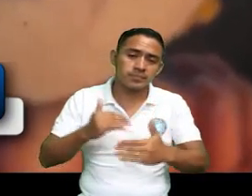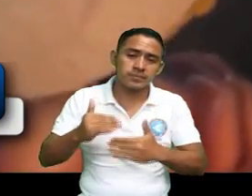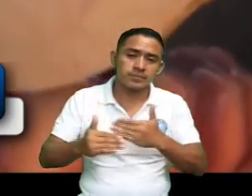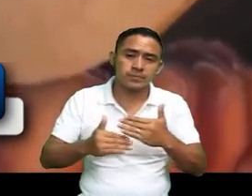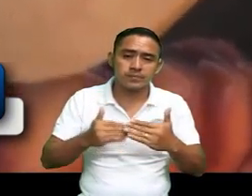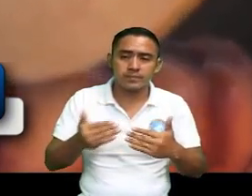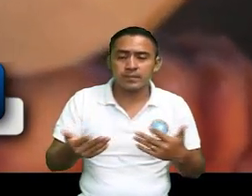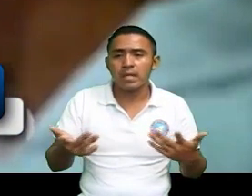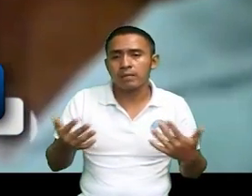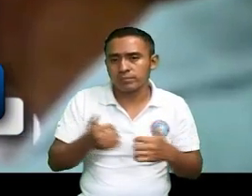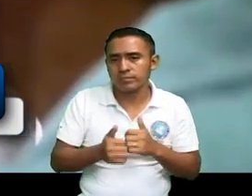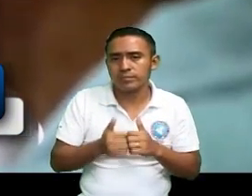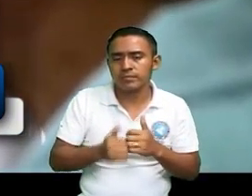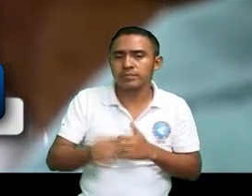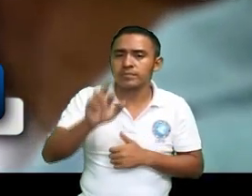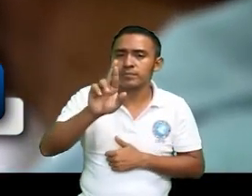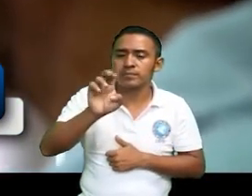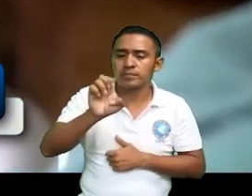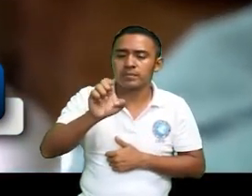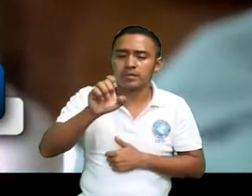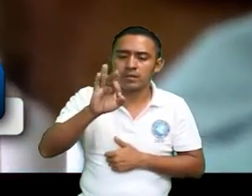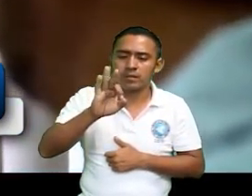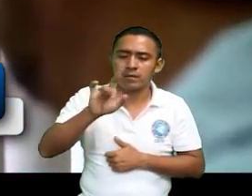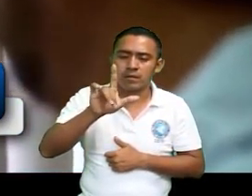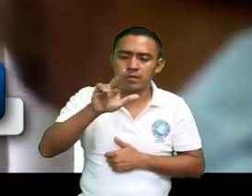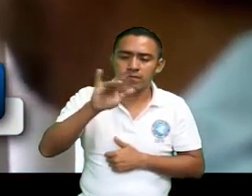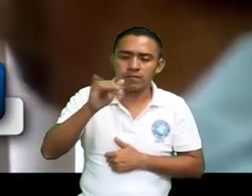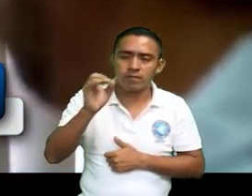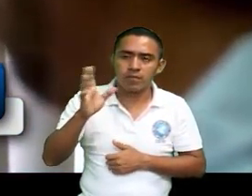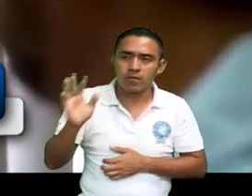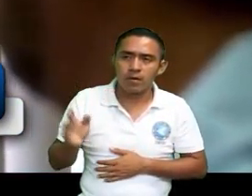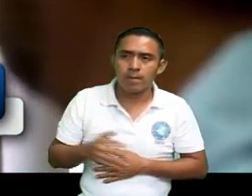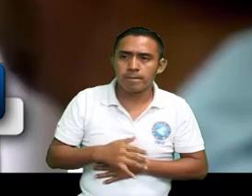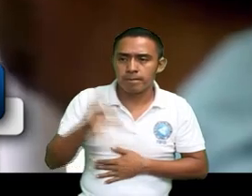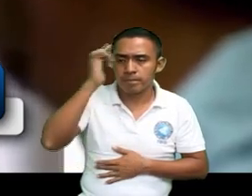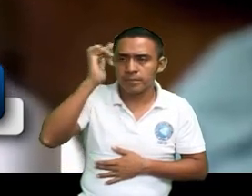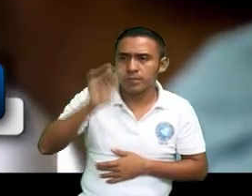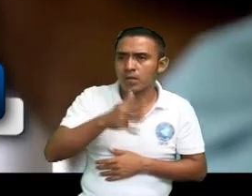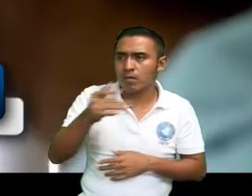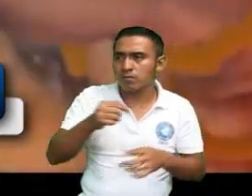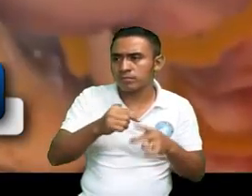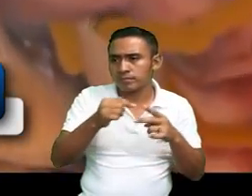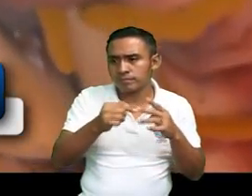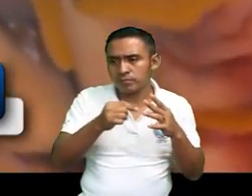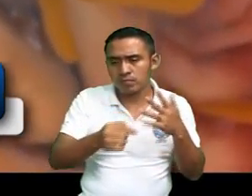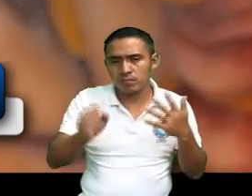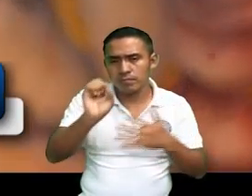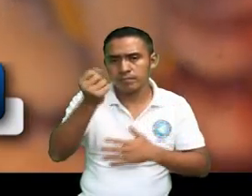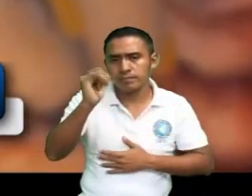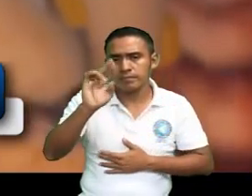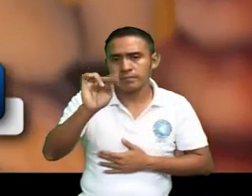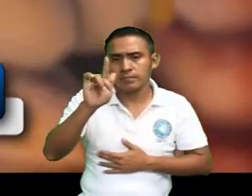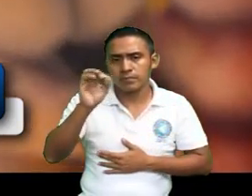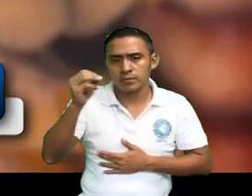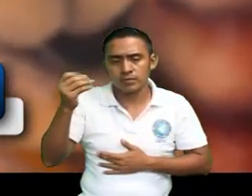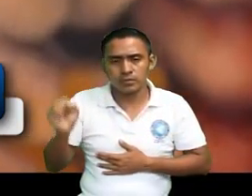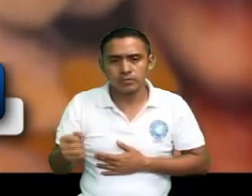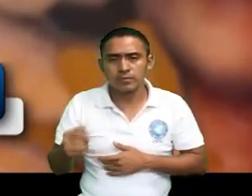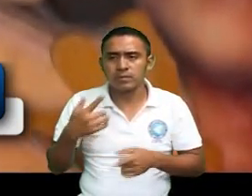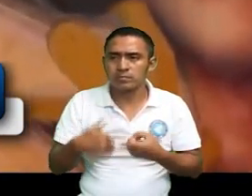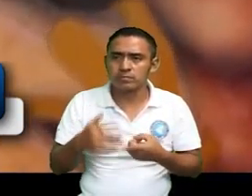apareciendo los síntomas del reflujo. Ahora, hablemos de otros síntomas, doctora, porque me imagino que también hay otros síntomas en cuanto a esta enfermedad. Ya